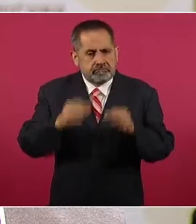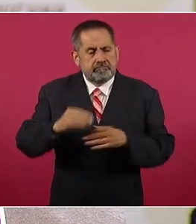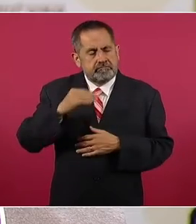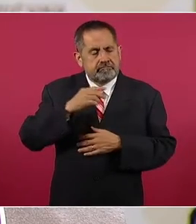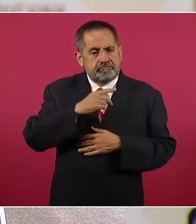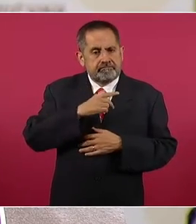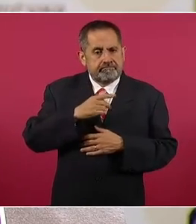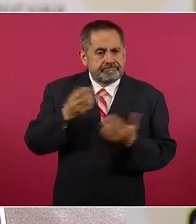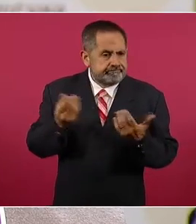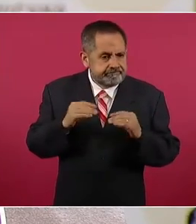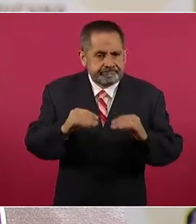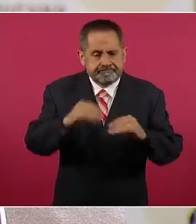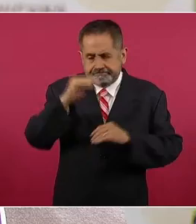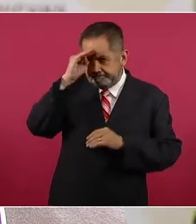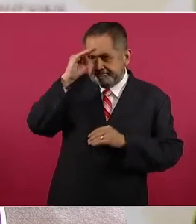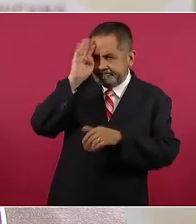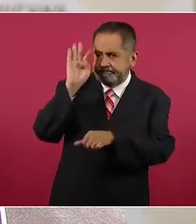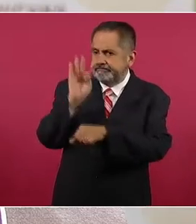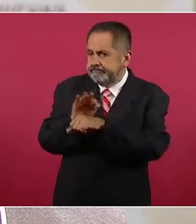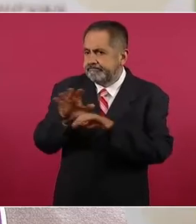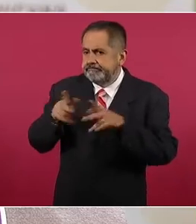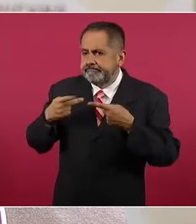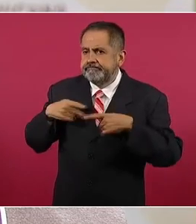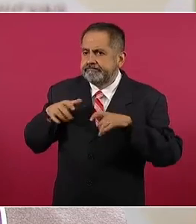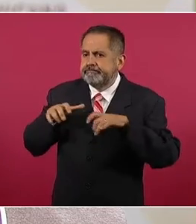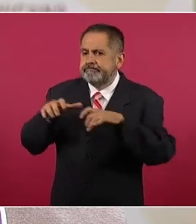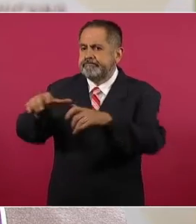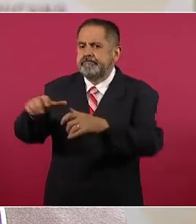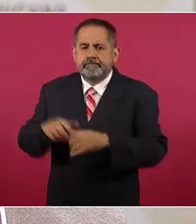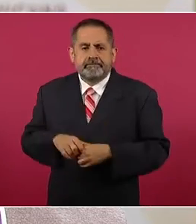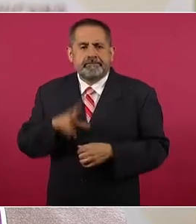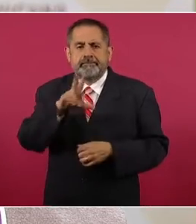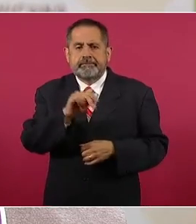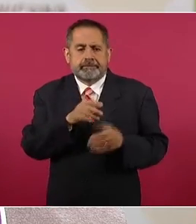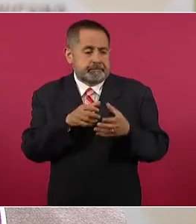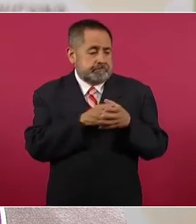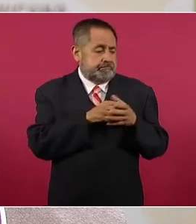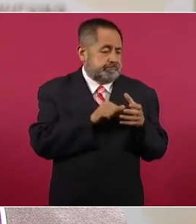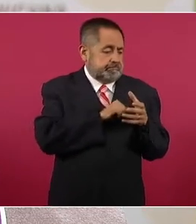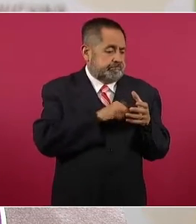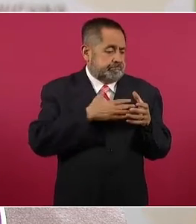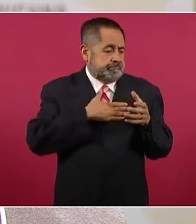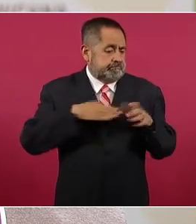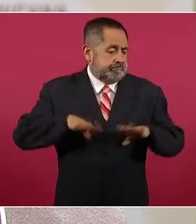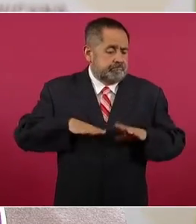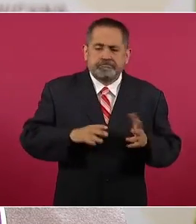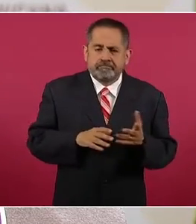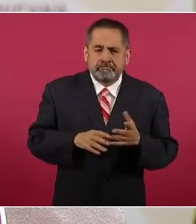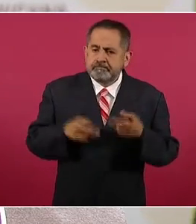pensando en el pueblo de cada país.